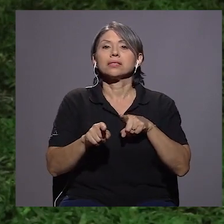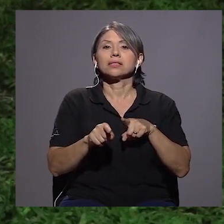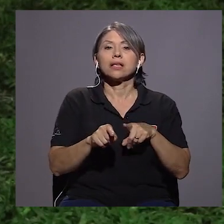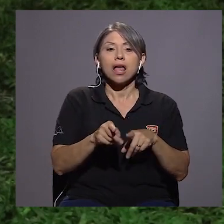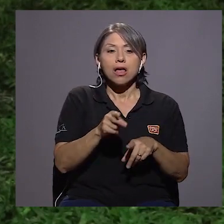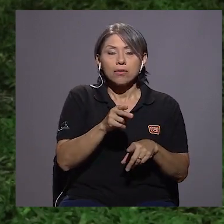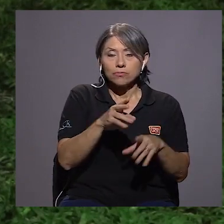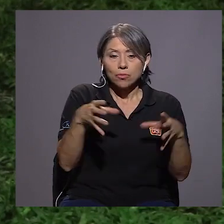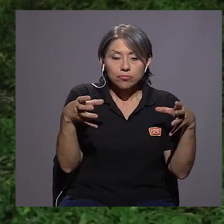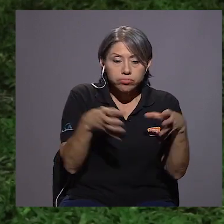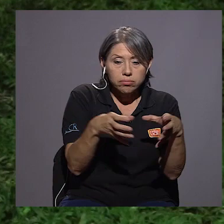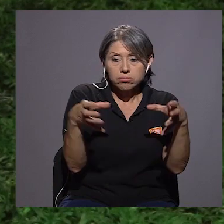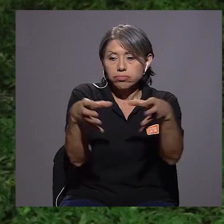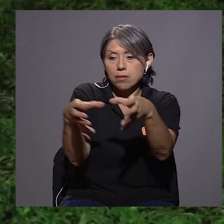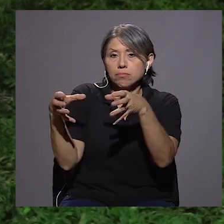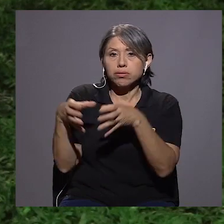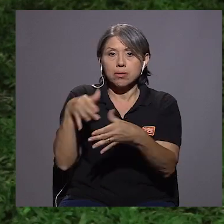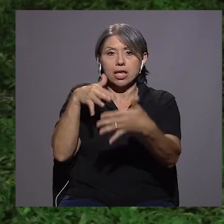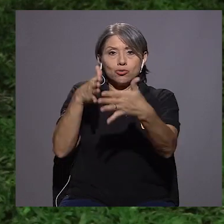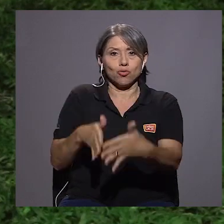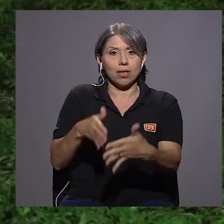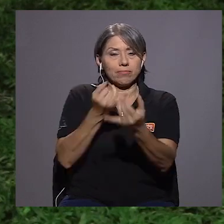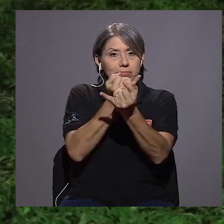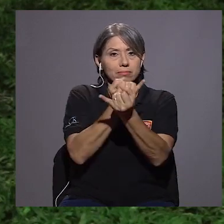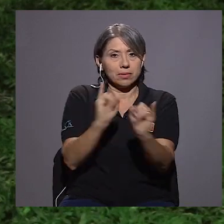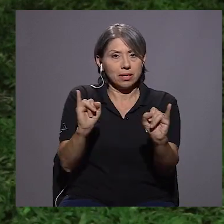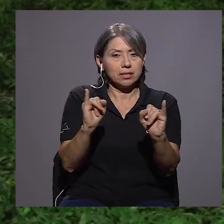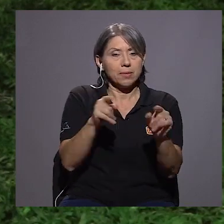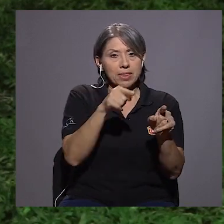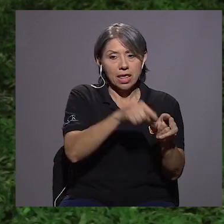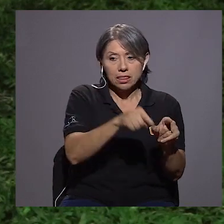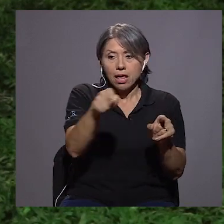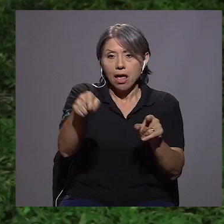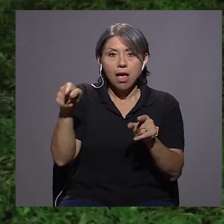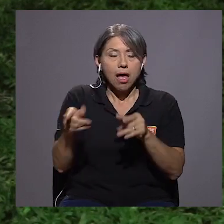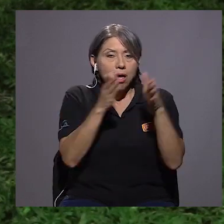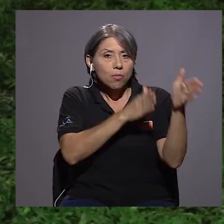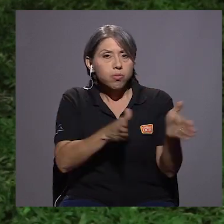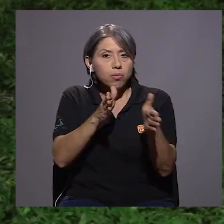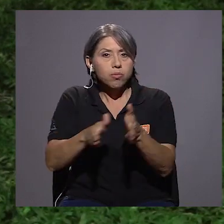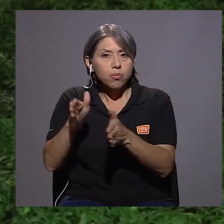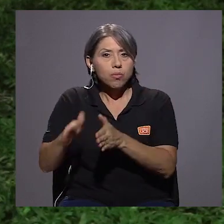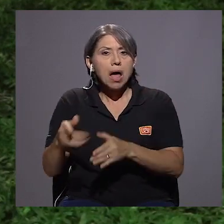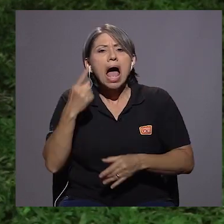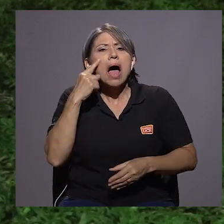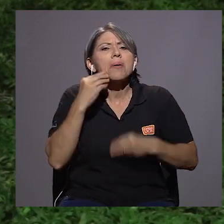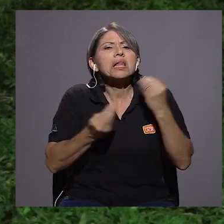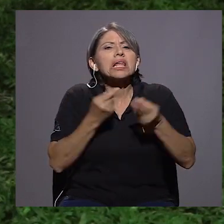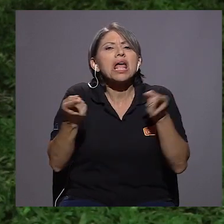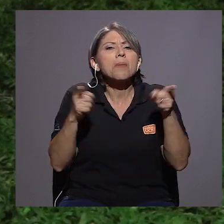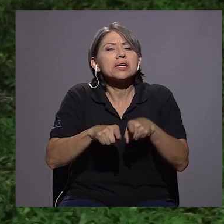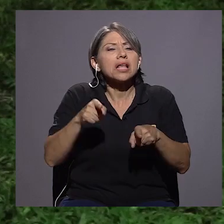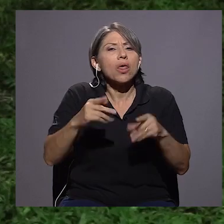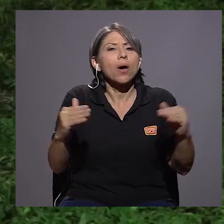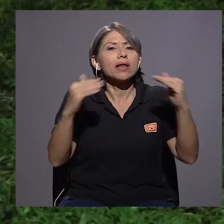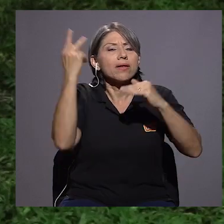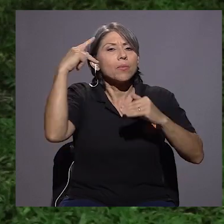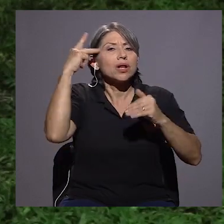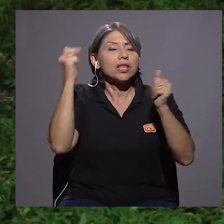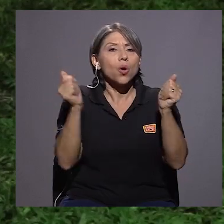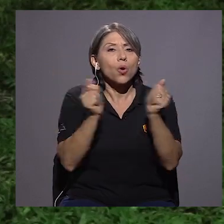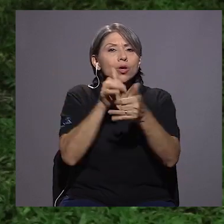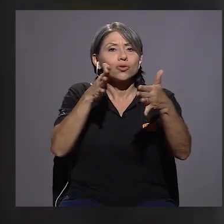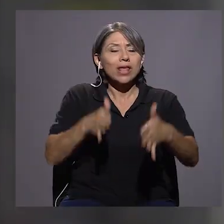de autoorganización del movimiento estudiantil de manera independiente, ¿no? Y aquí es donde entramos un poco a ver qué es lo que ha pasado políticamente con el